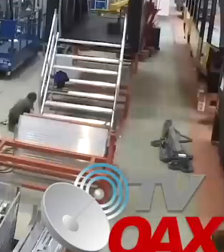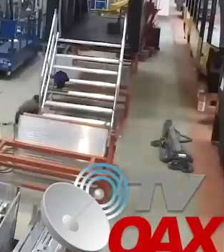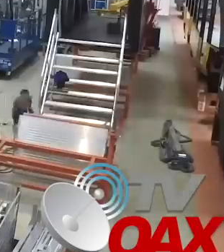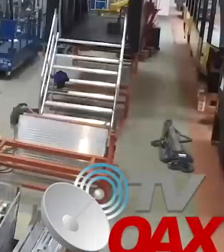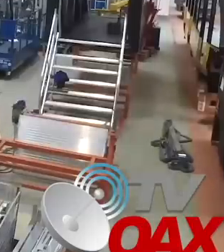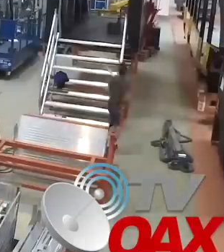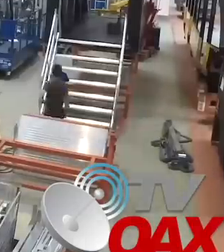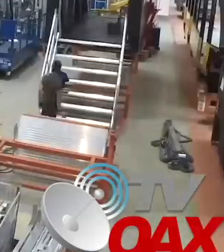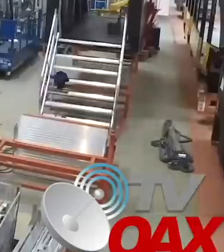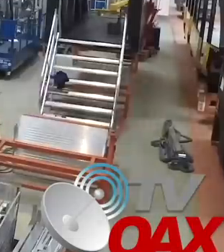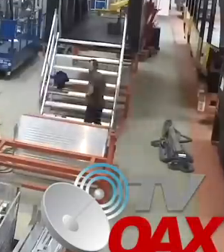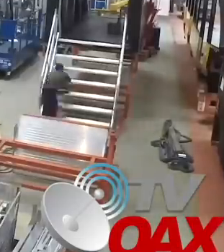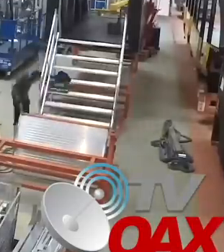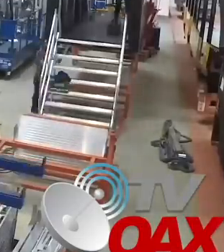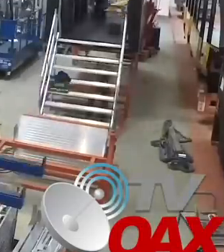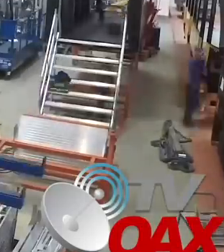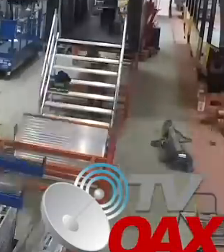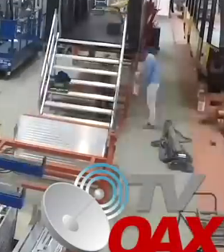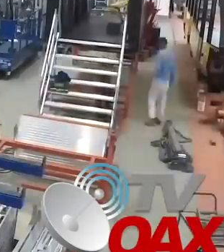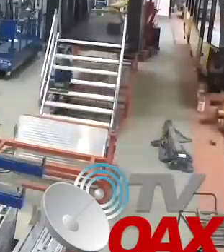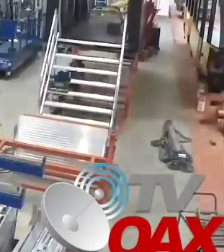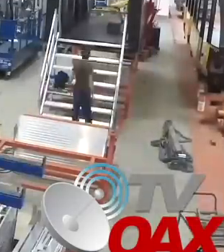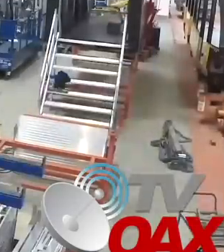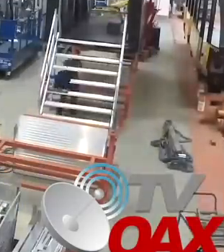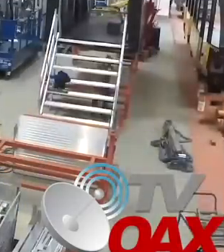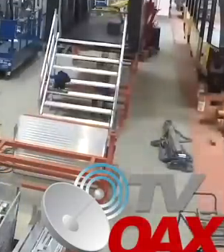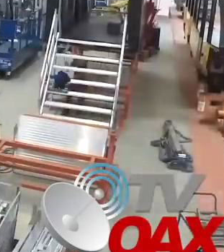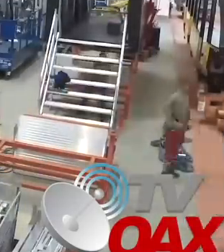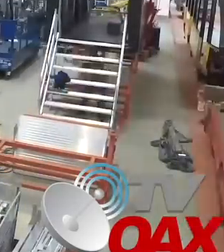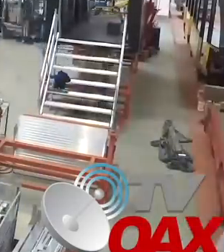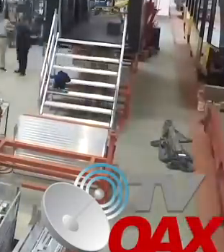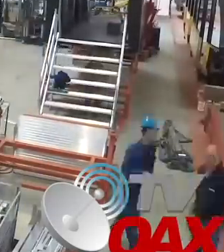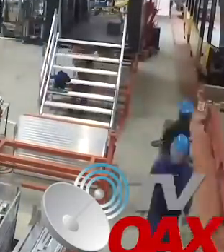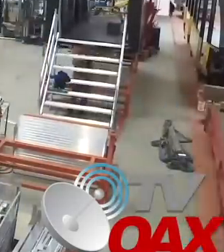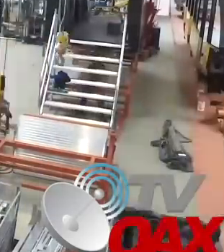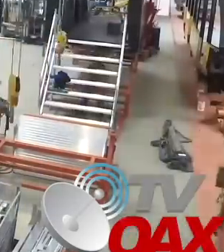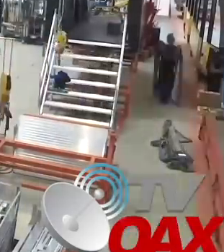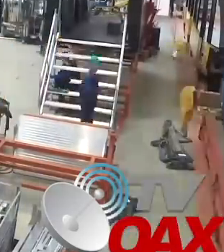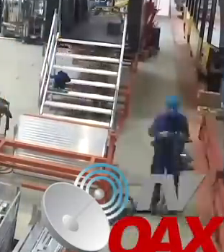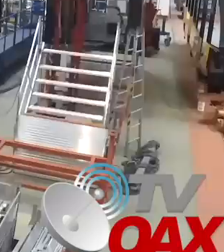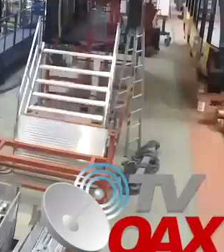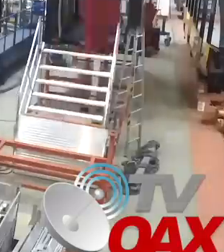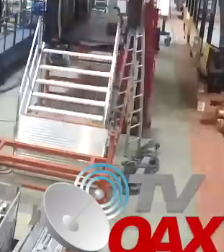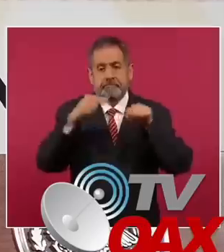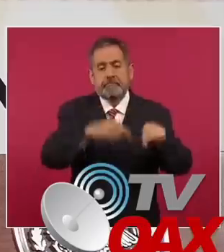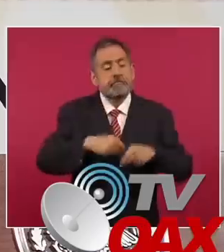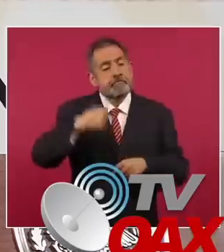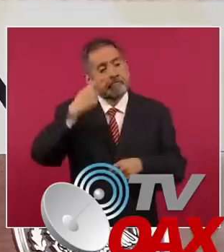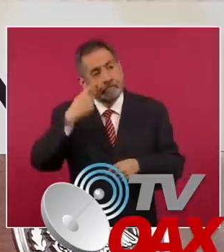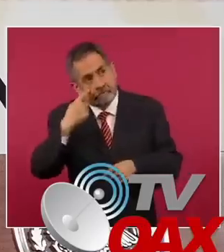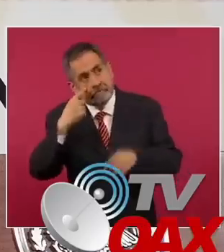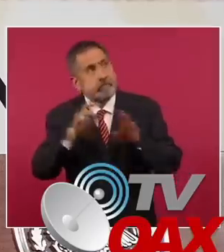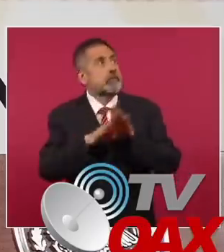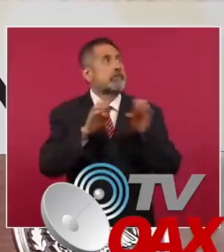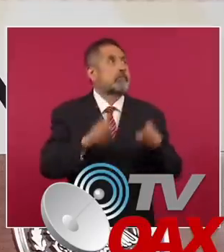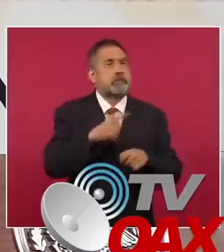el primer tren. Nos están invitando a ir a verlo,